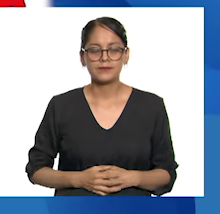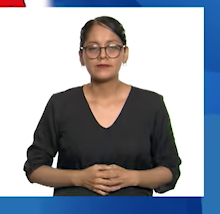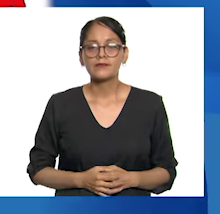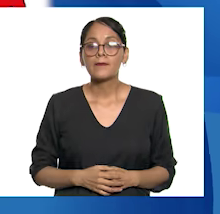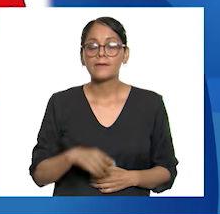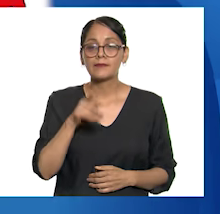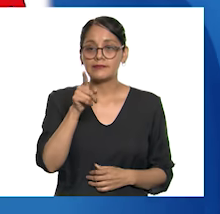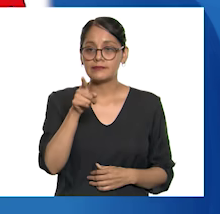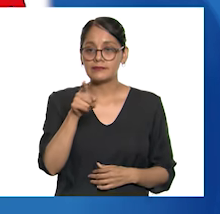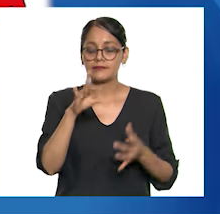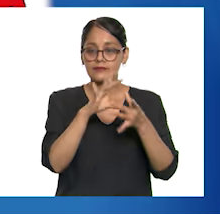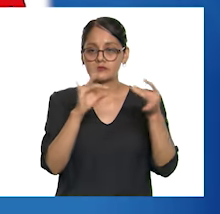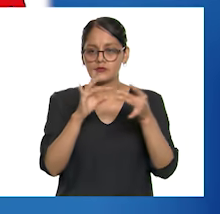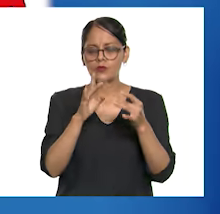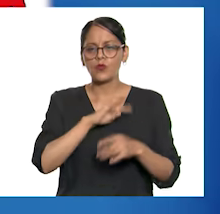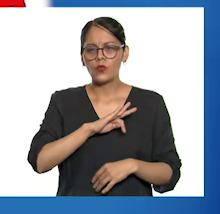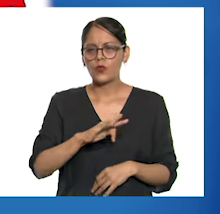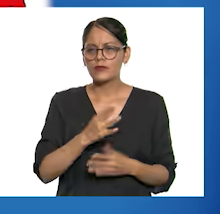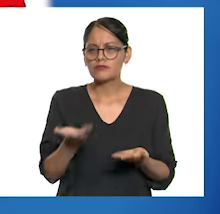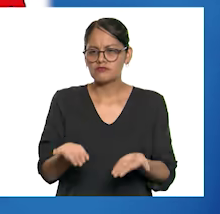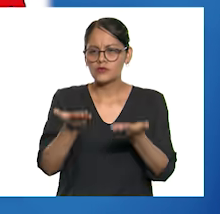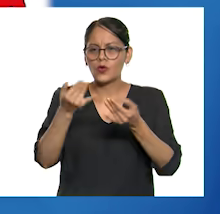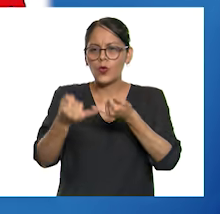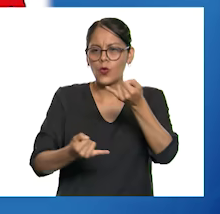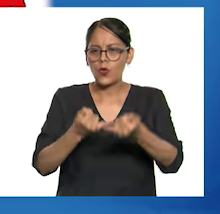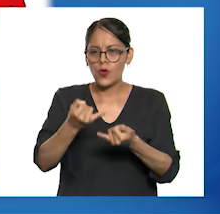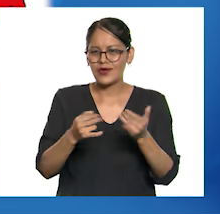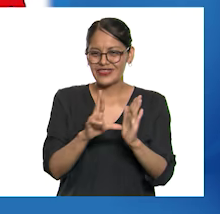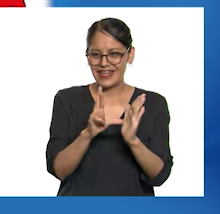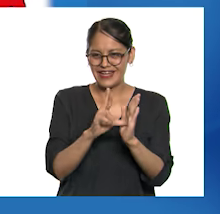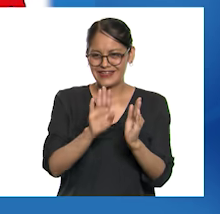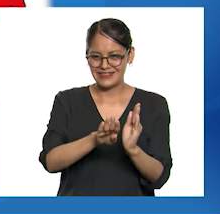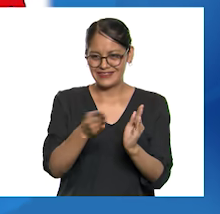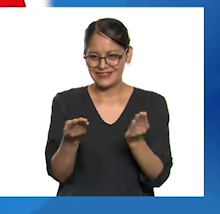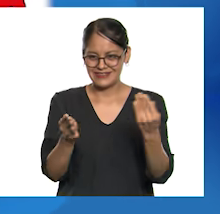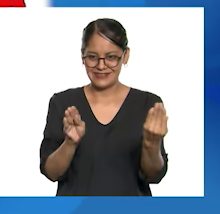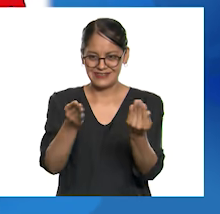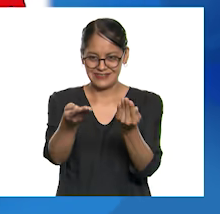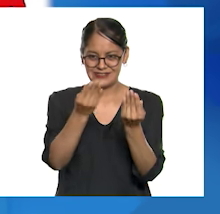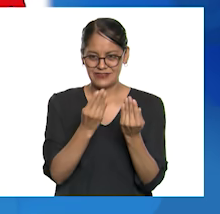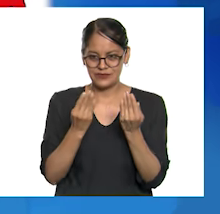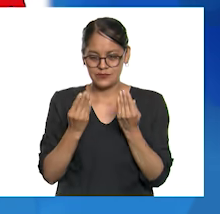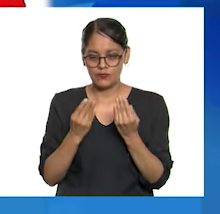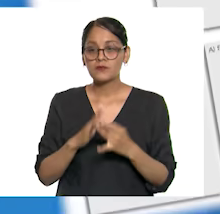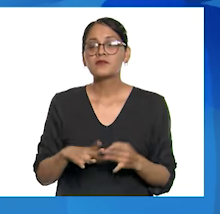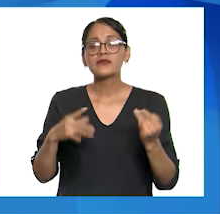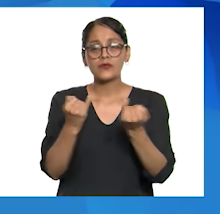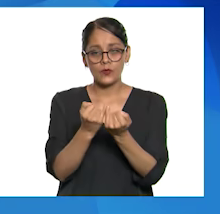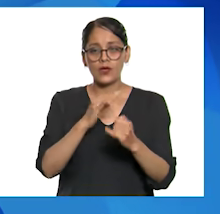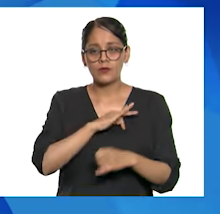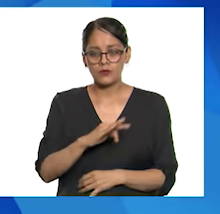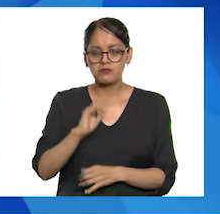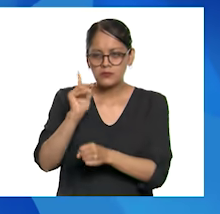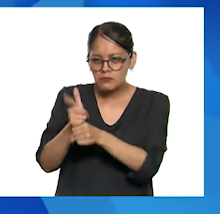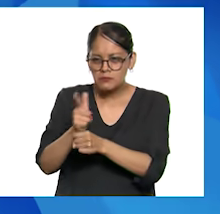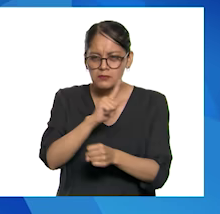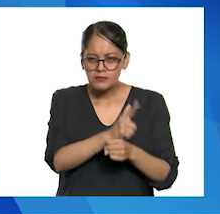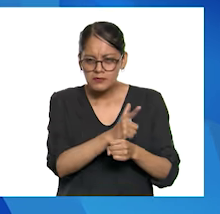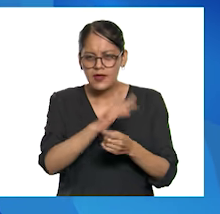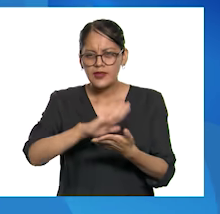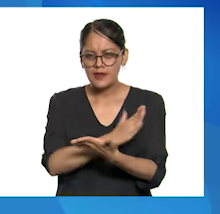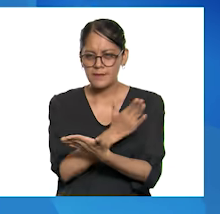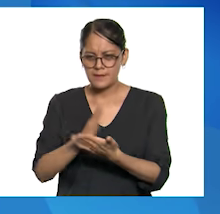En estas nos dice que podemos hacer un juego de tarjetas, que dividamos o que identifiquemos